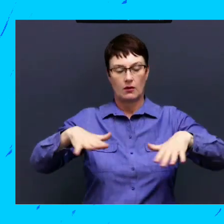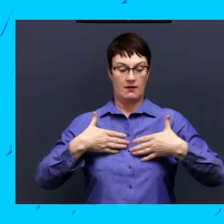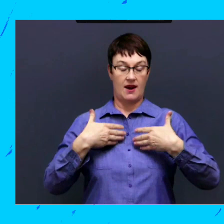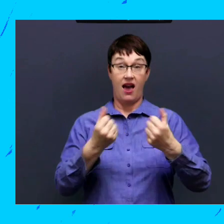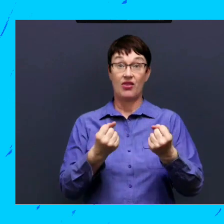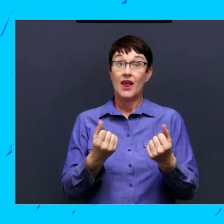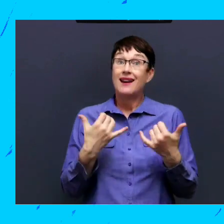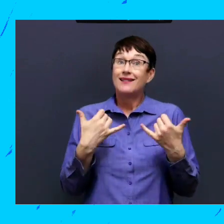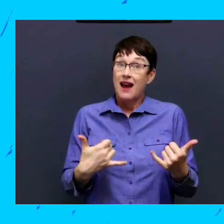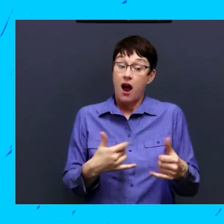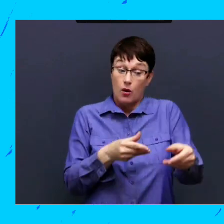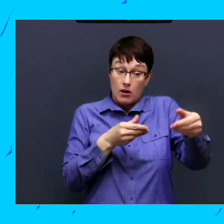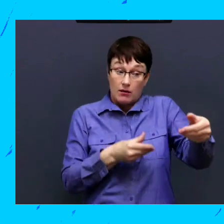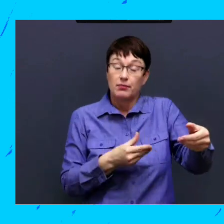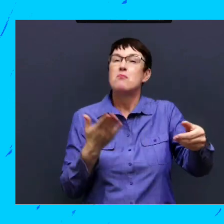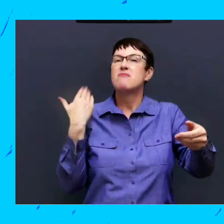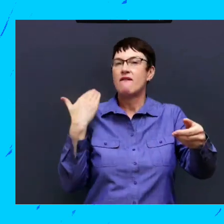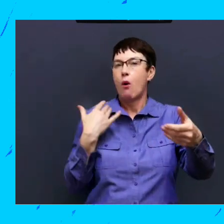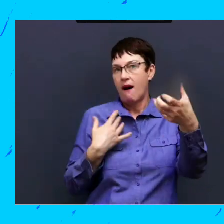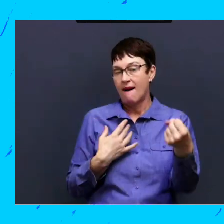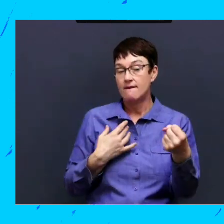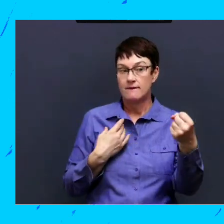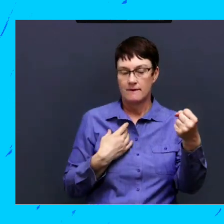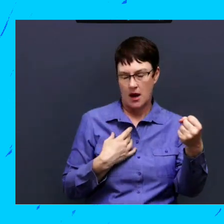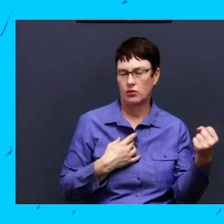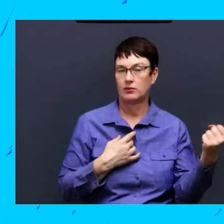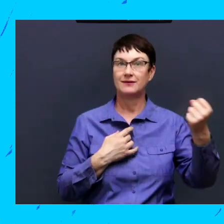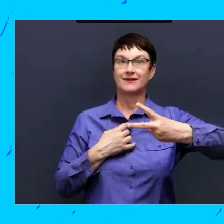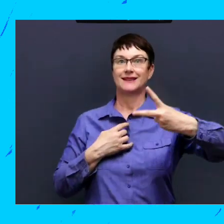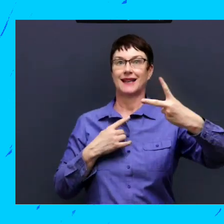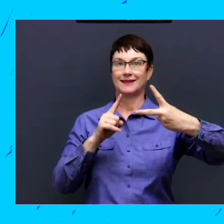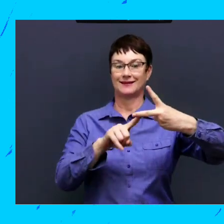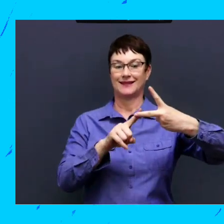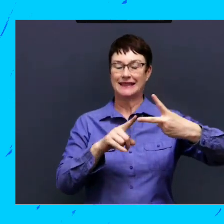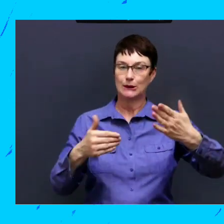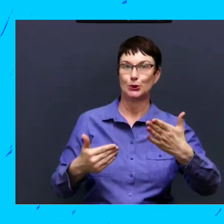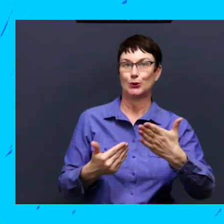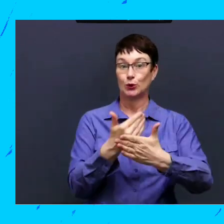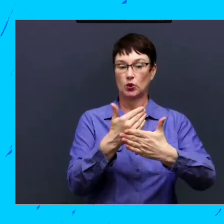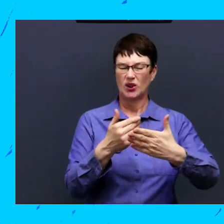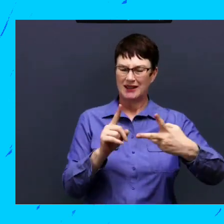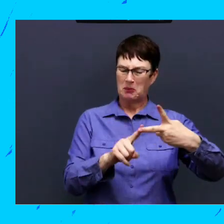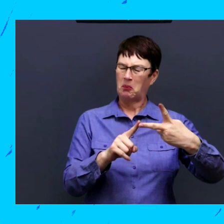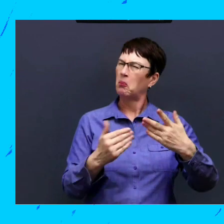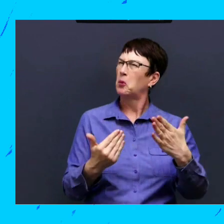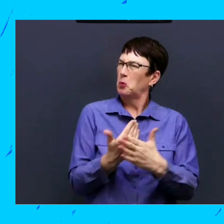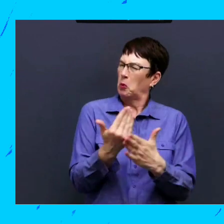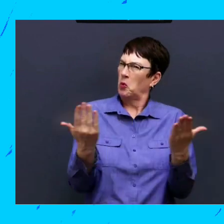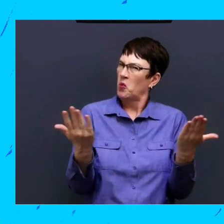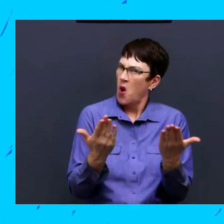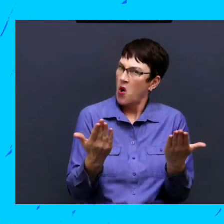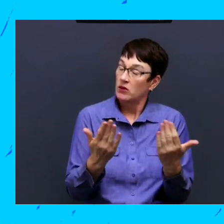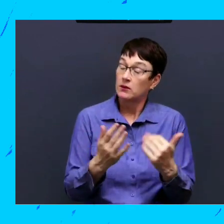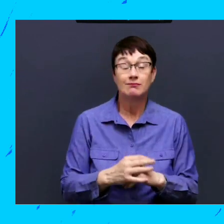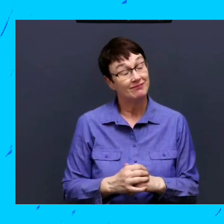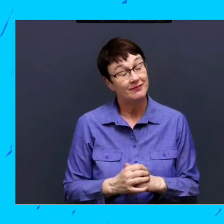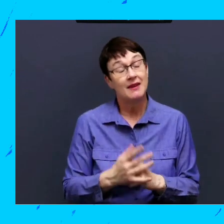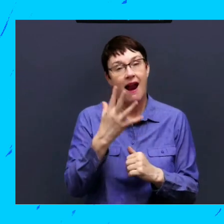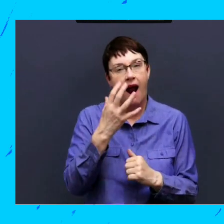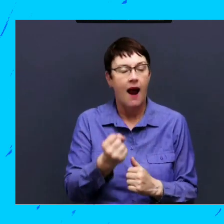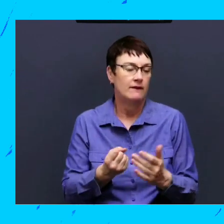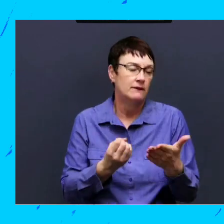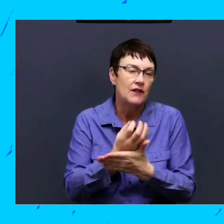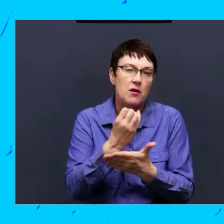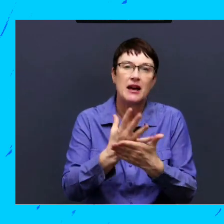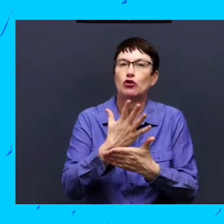General. Y estamos lanzando la segunda edición. ¿Qué es nuevo en esta segunda edición? Nos da datos actualizados sobre la población